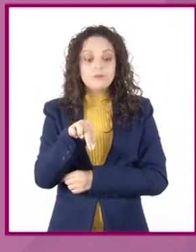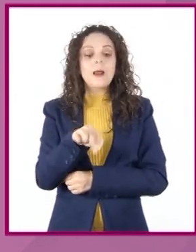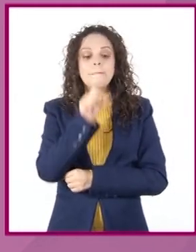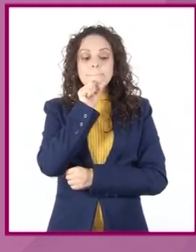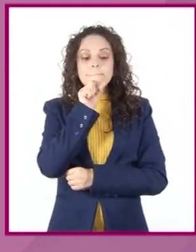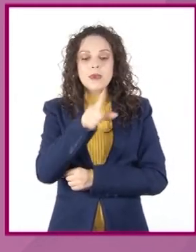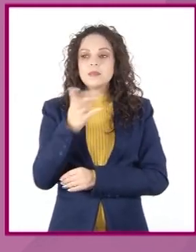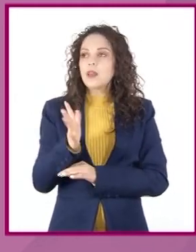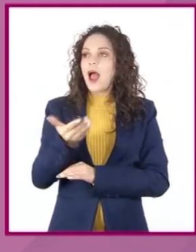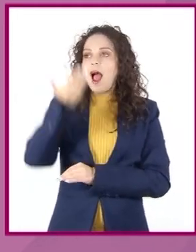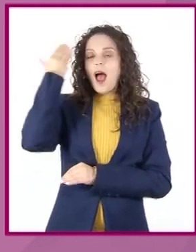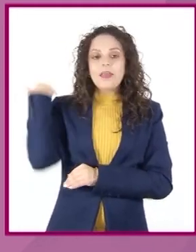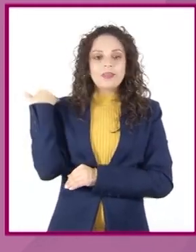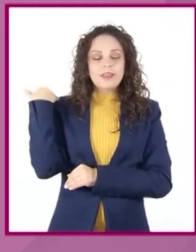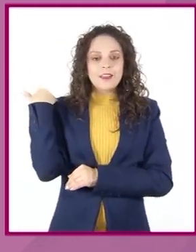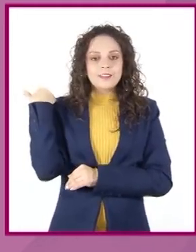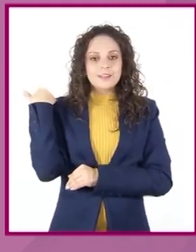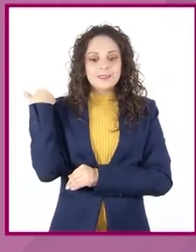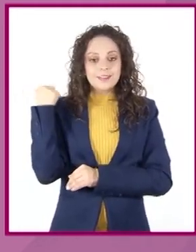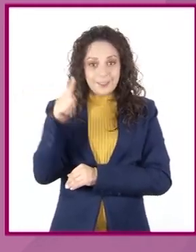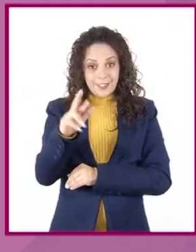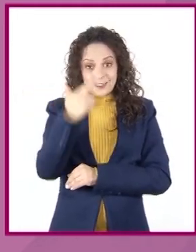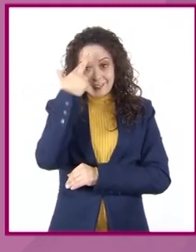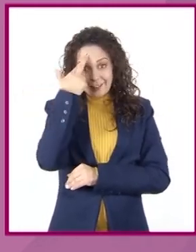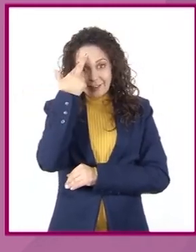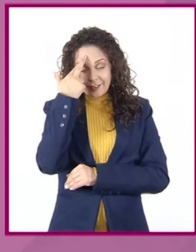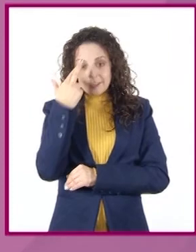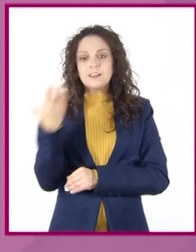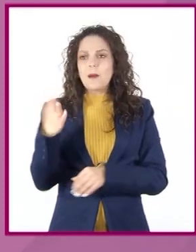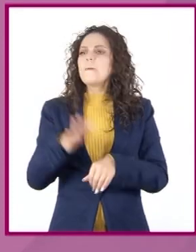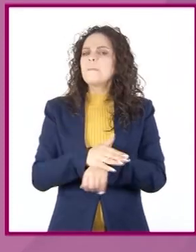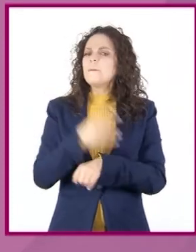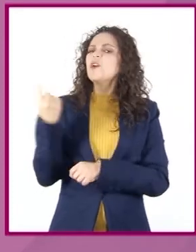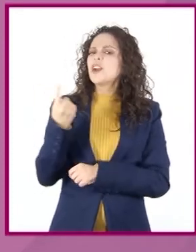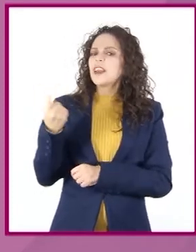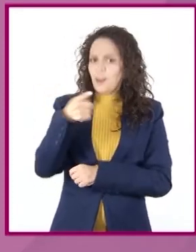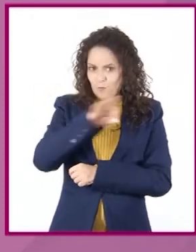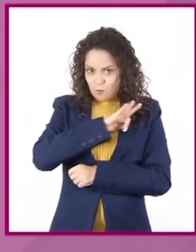ya habíamos añadido. ¿Podrías decir por qué?